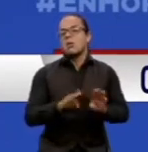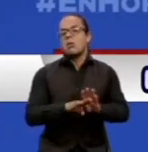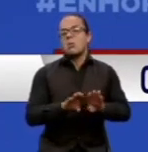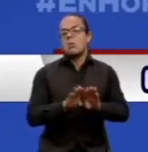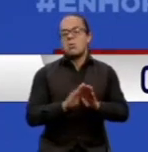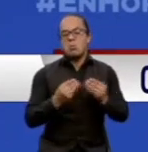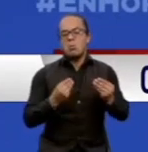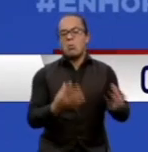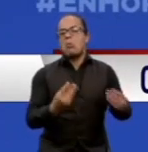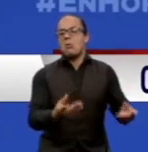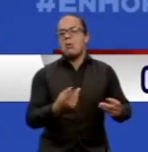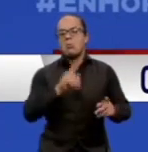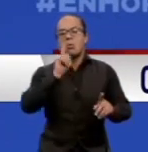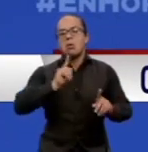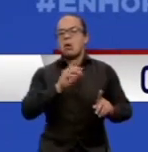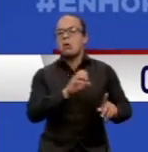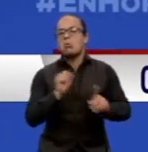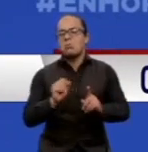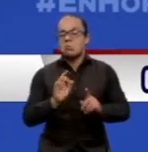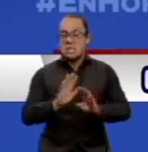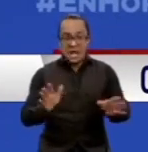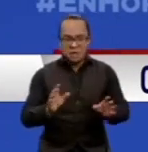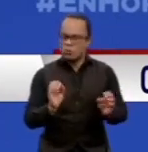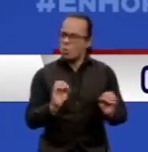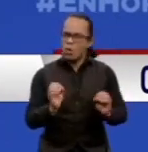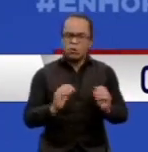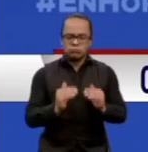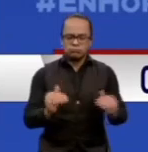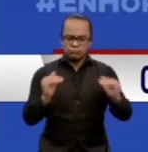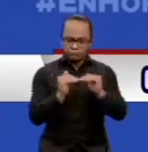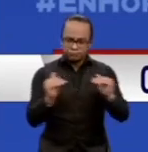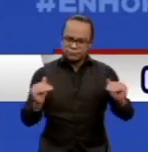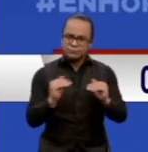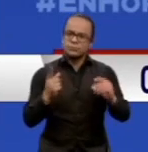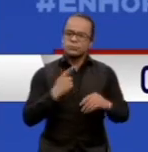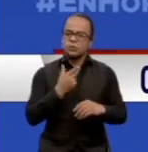más inteligente que puede tomar un líder para balancear las